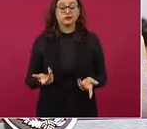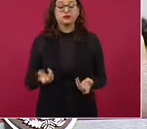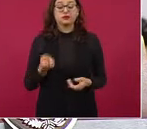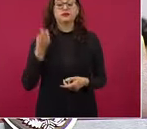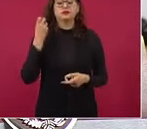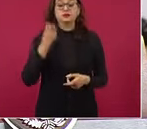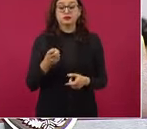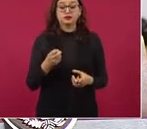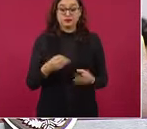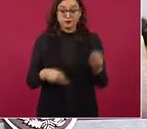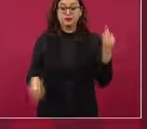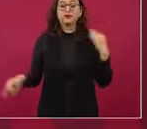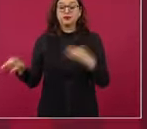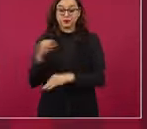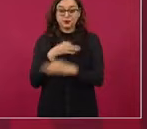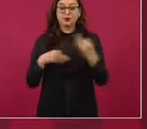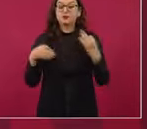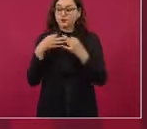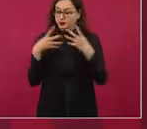y